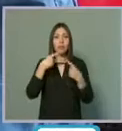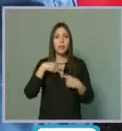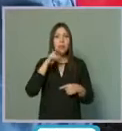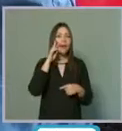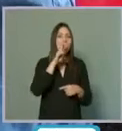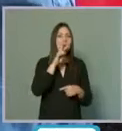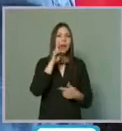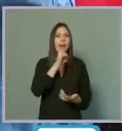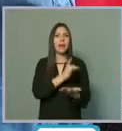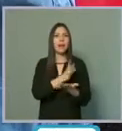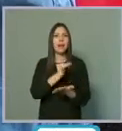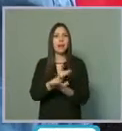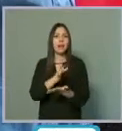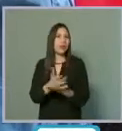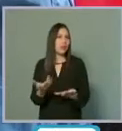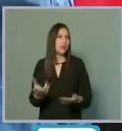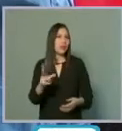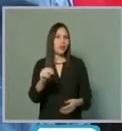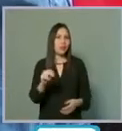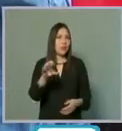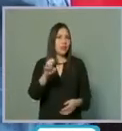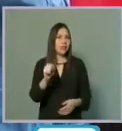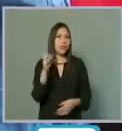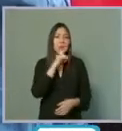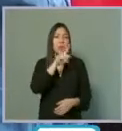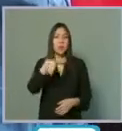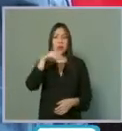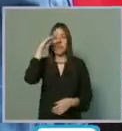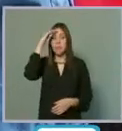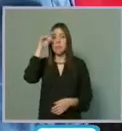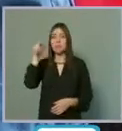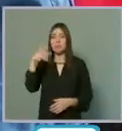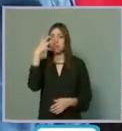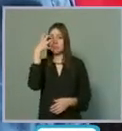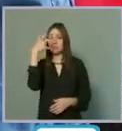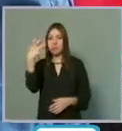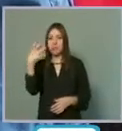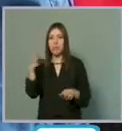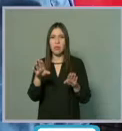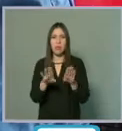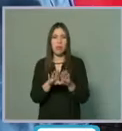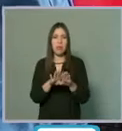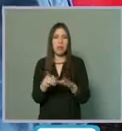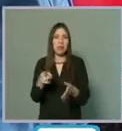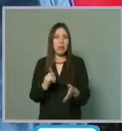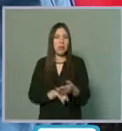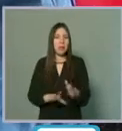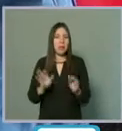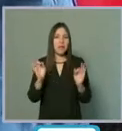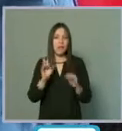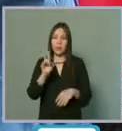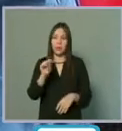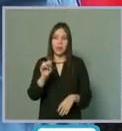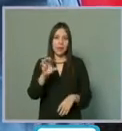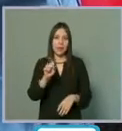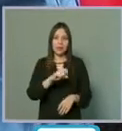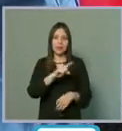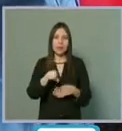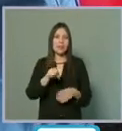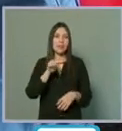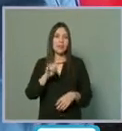vea que los rusos no somos tan fríos como piensan, ¿no? Que somos más cálidos de lo